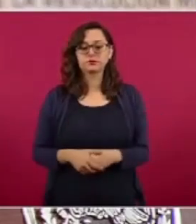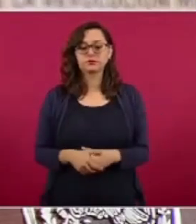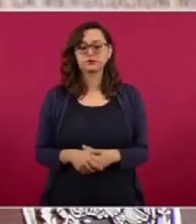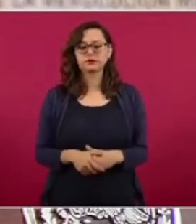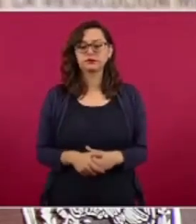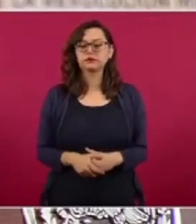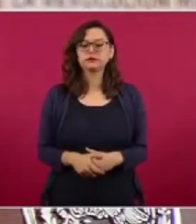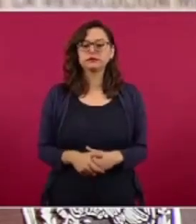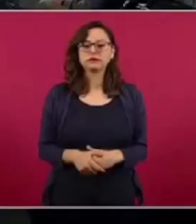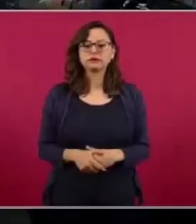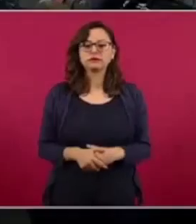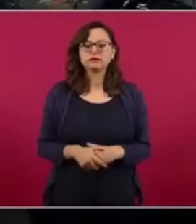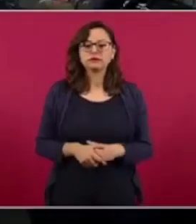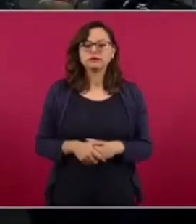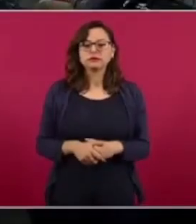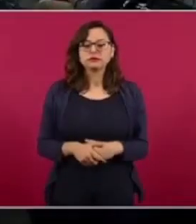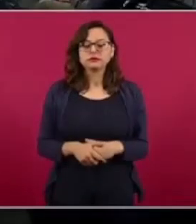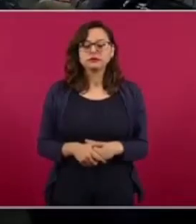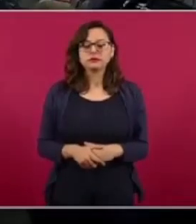tienen